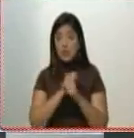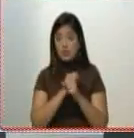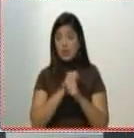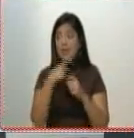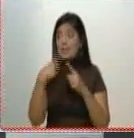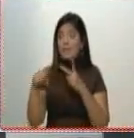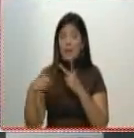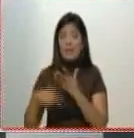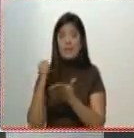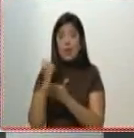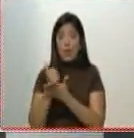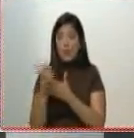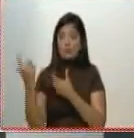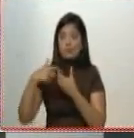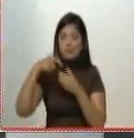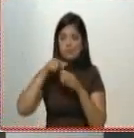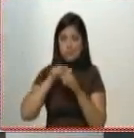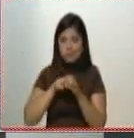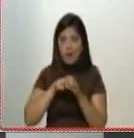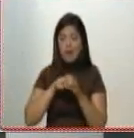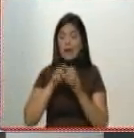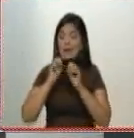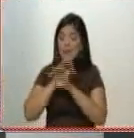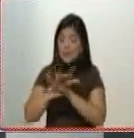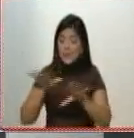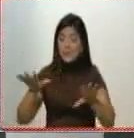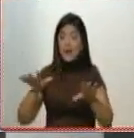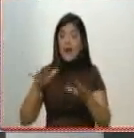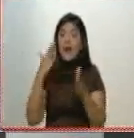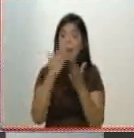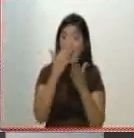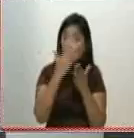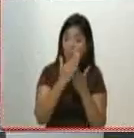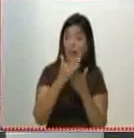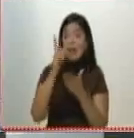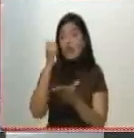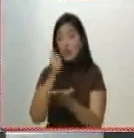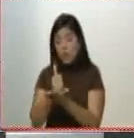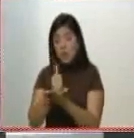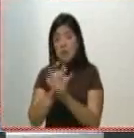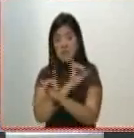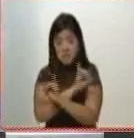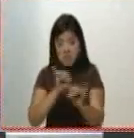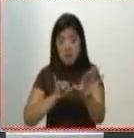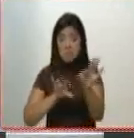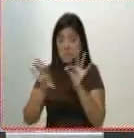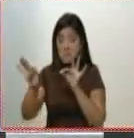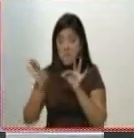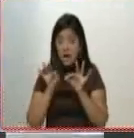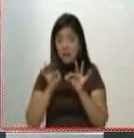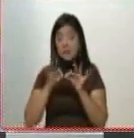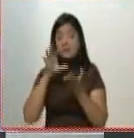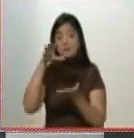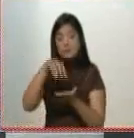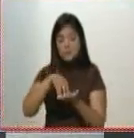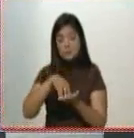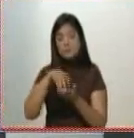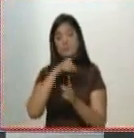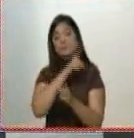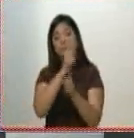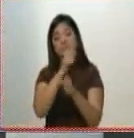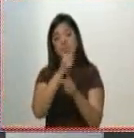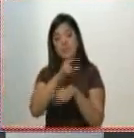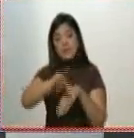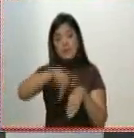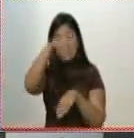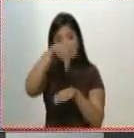y todos ellos masifican el deporte desde las escuelas, los clubes, para después llevar a las niñas a la selección del estado y a su vez a la selección nacional. Esto